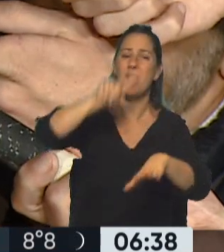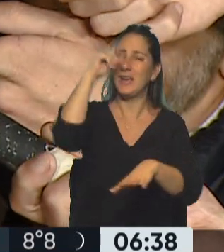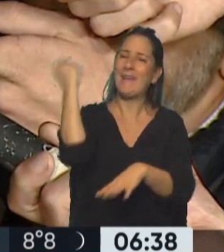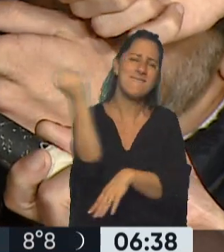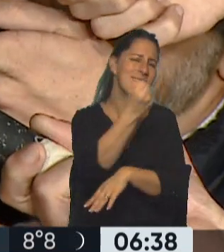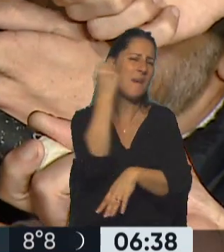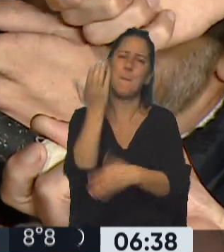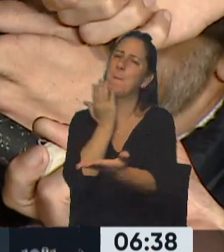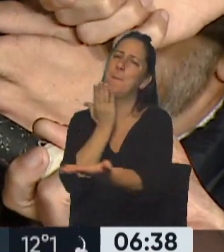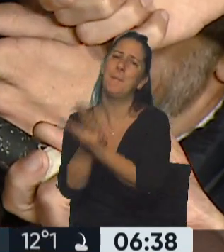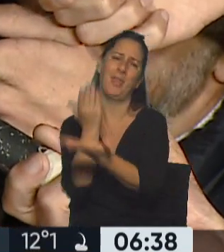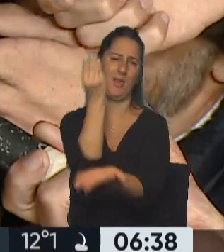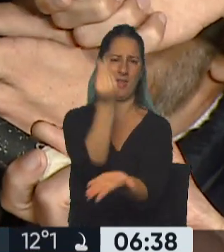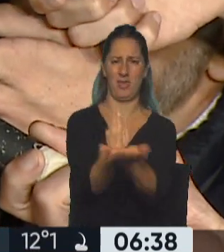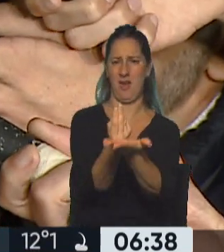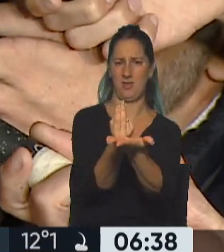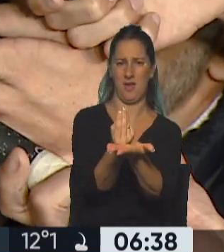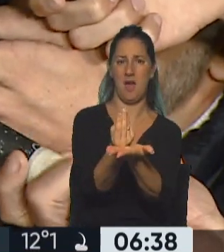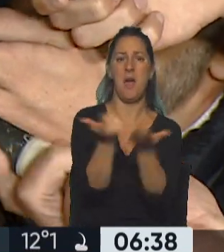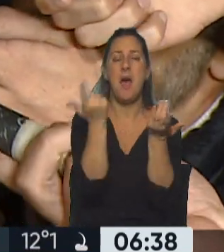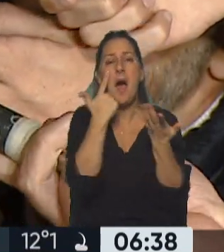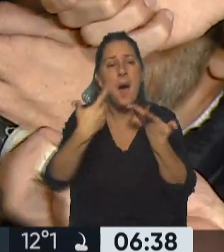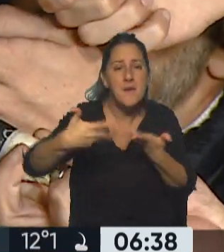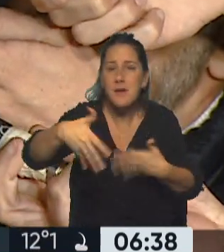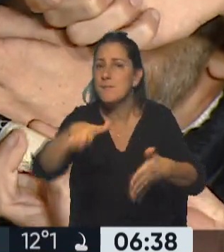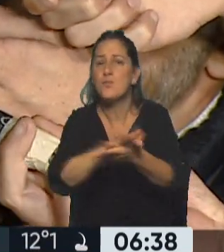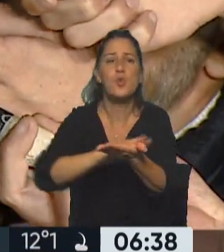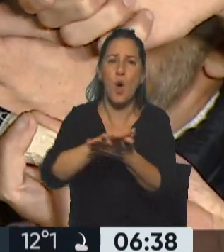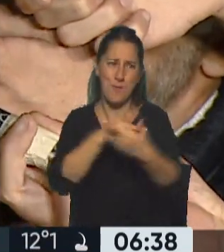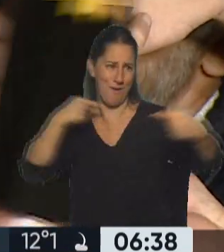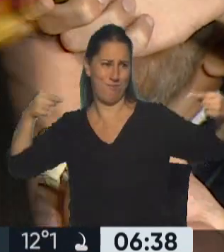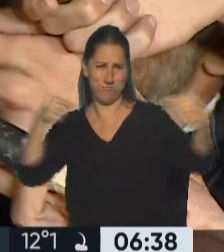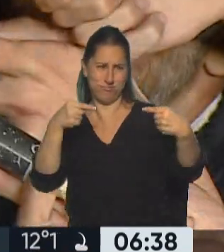quiere que ella sea. Bueno, vamos a ver cómo se arregla esta contradicción, ¿no?